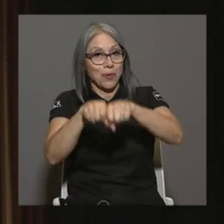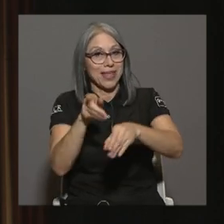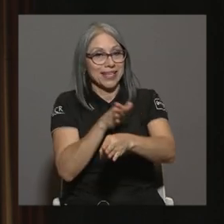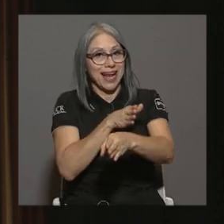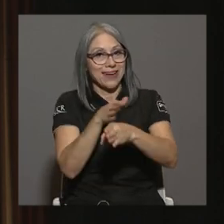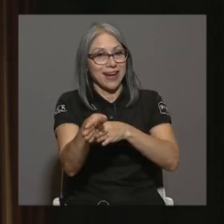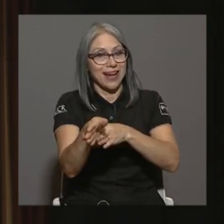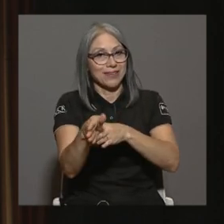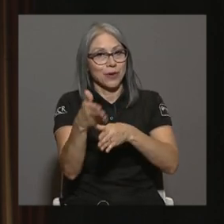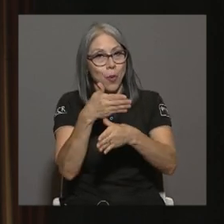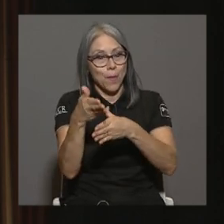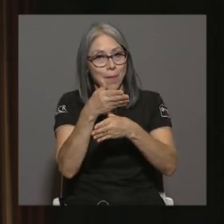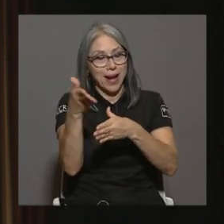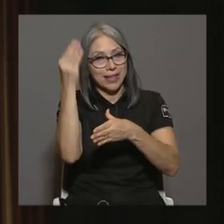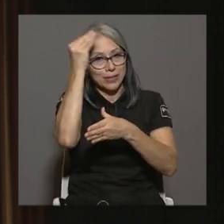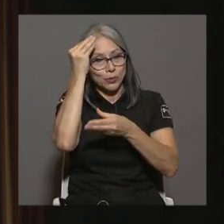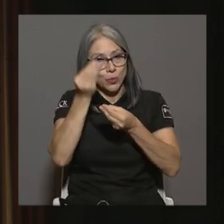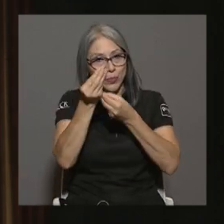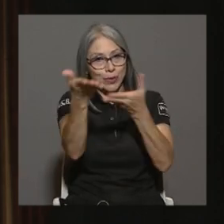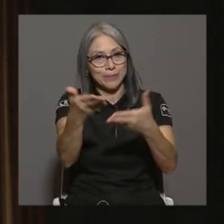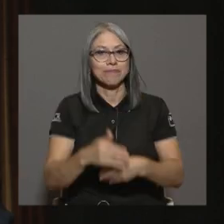nos comparten al respecto.